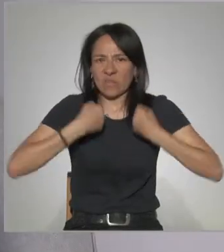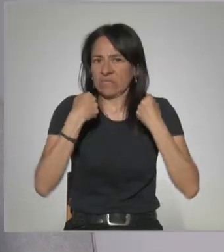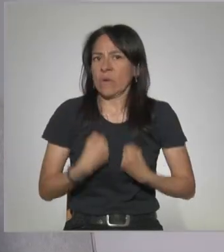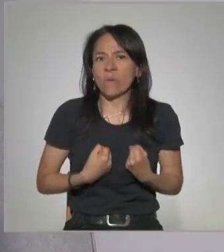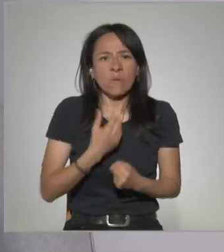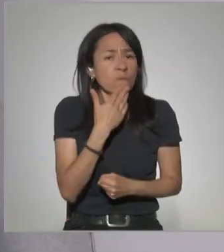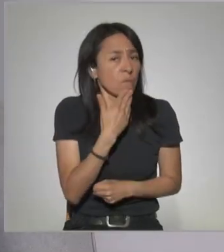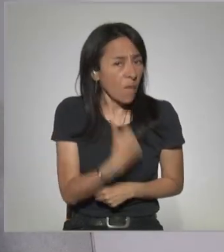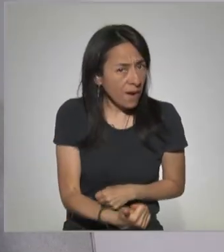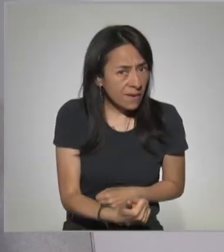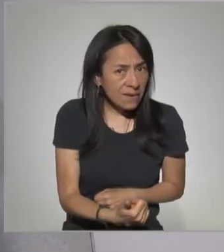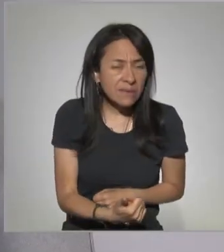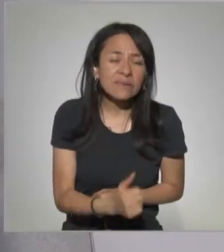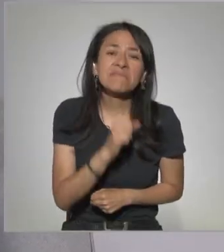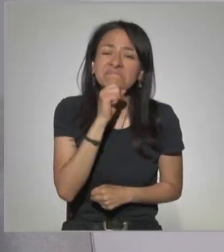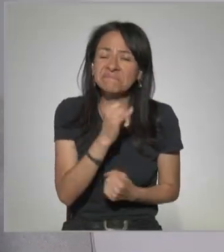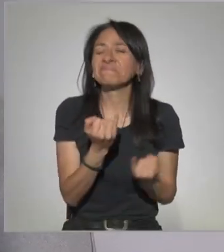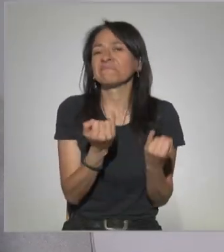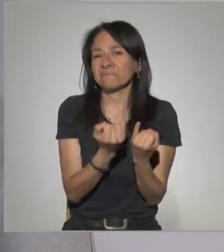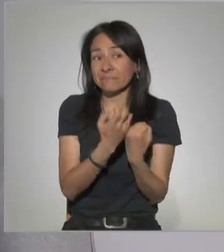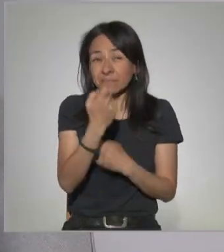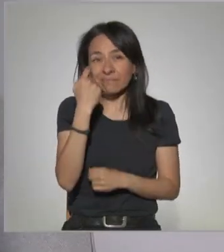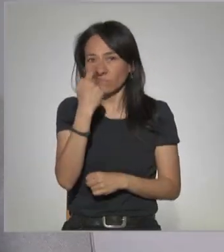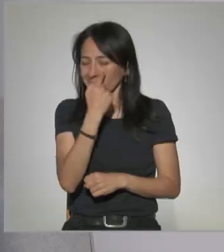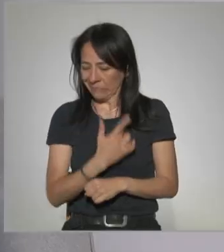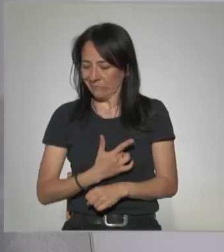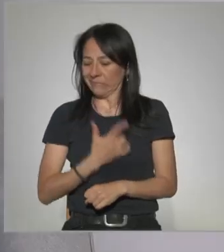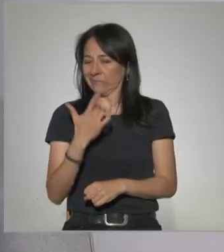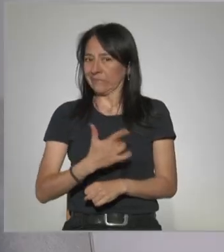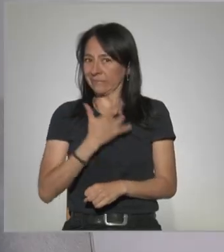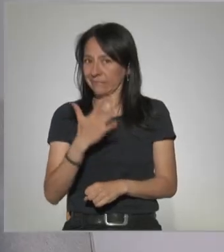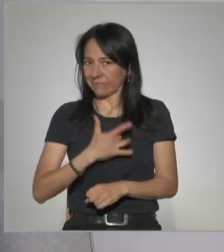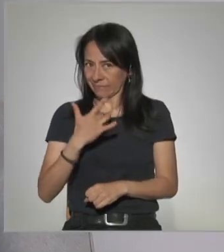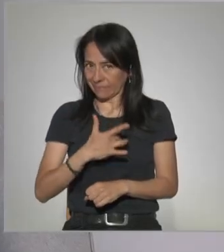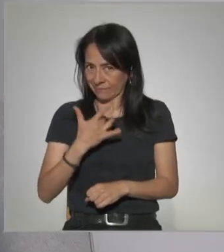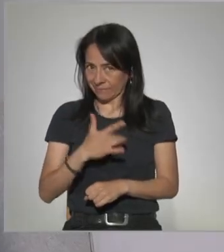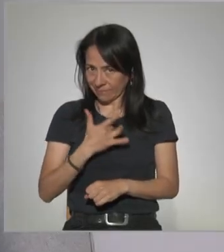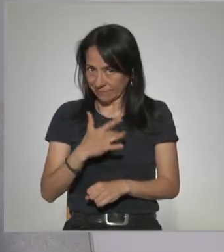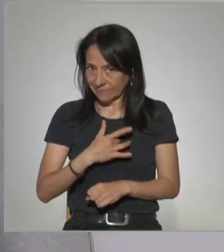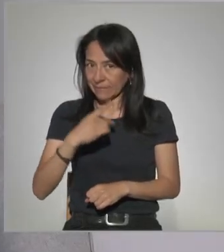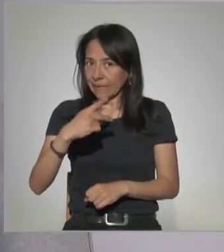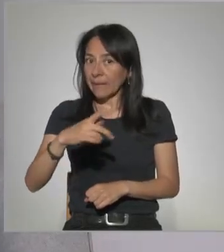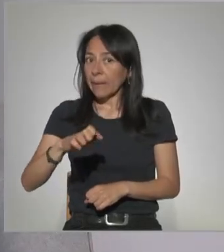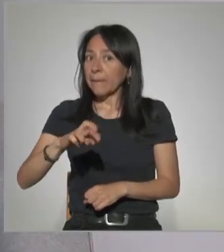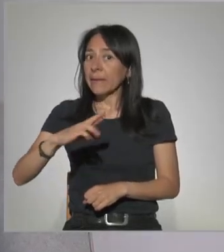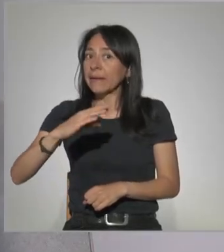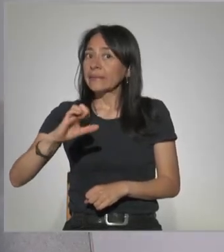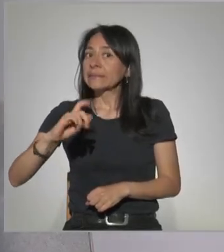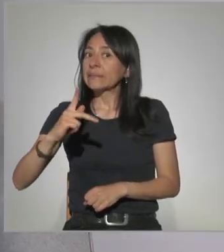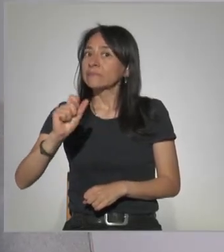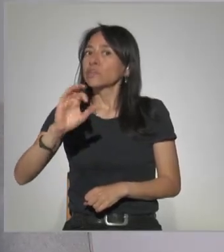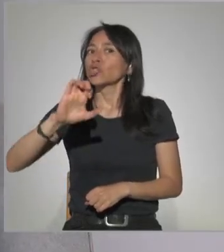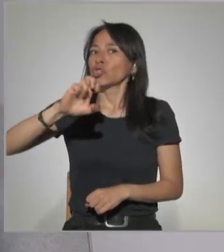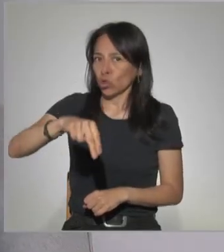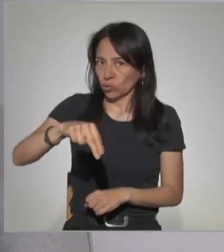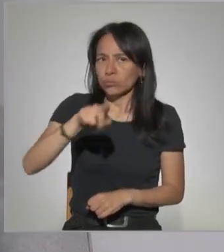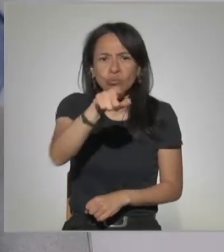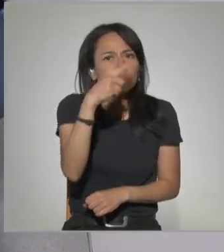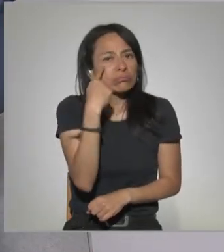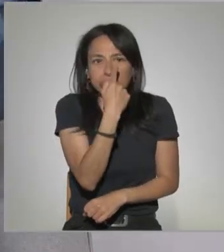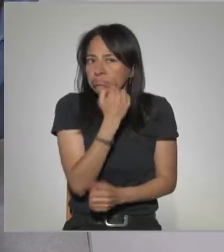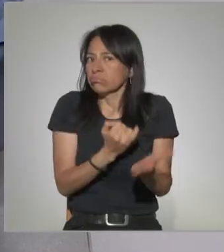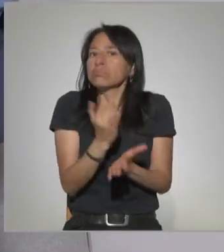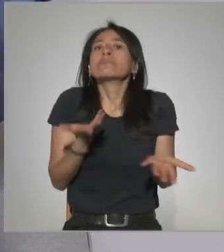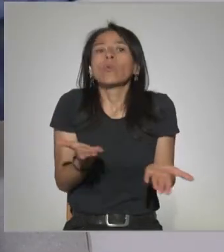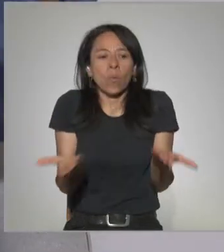nuevamente, la percepción permite que en determinados momentos tú elijas. ¿Vives en miedo o